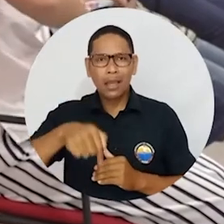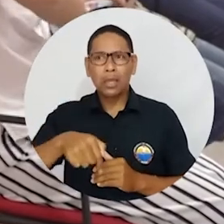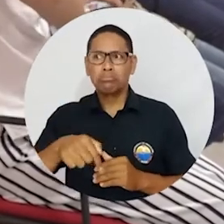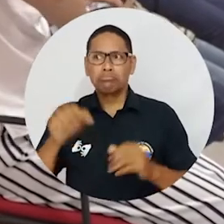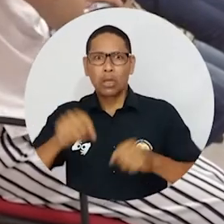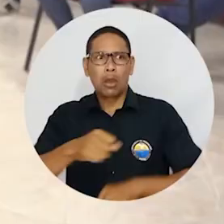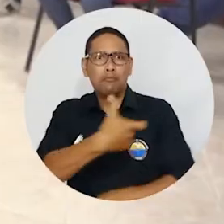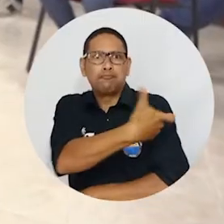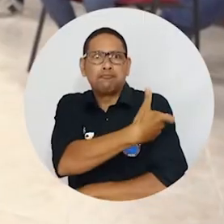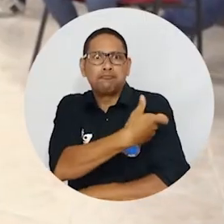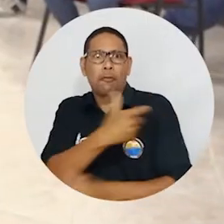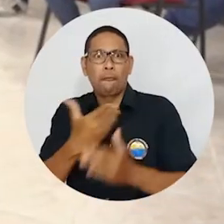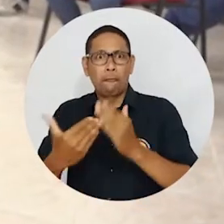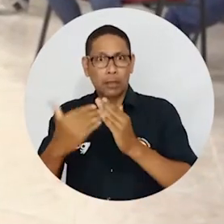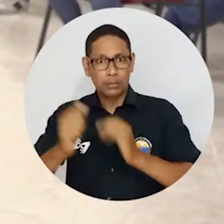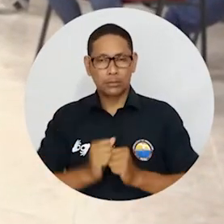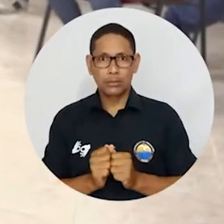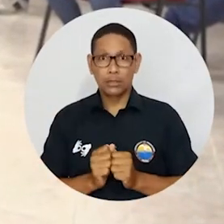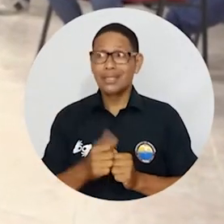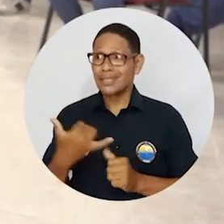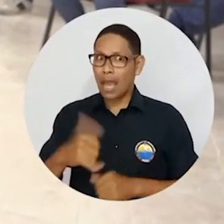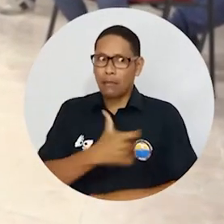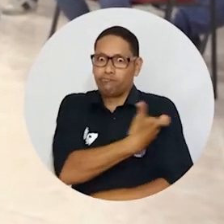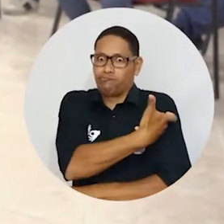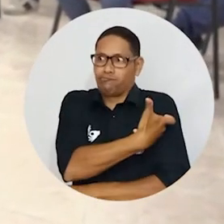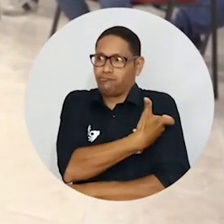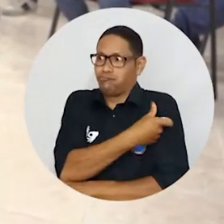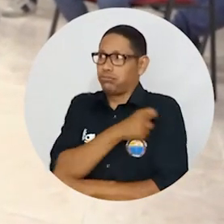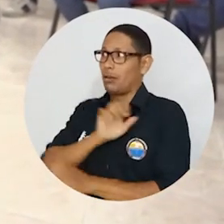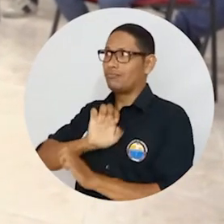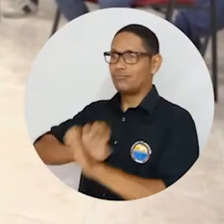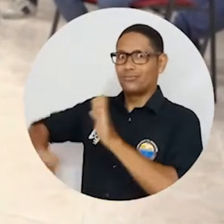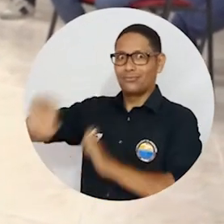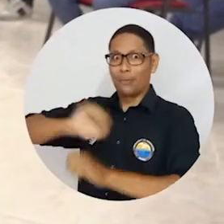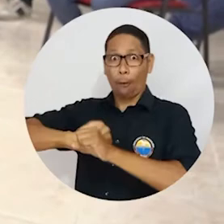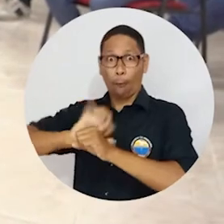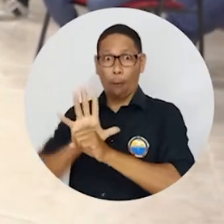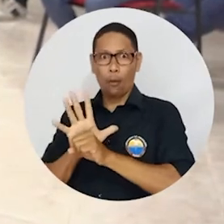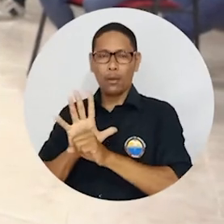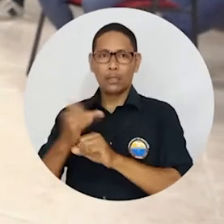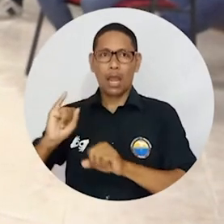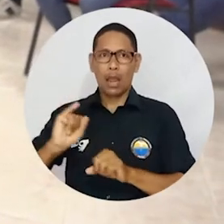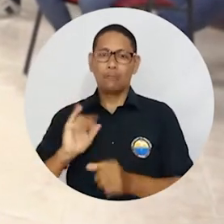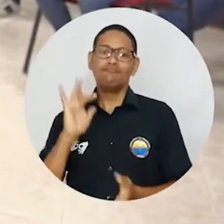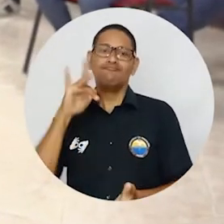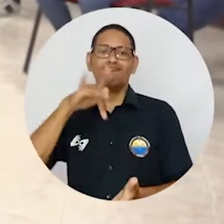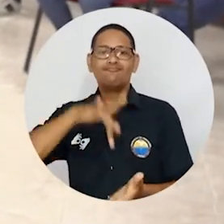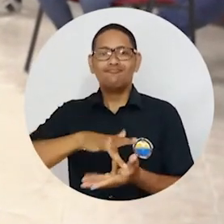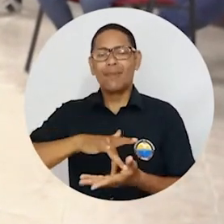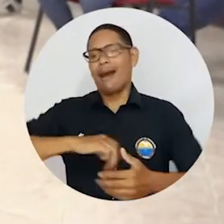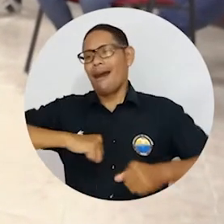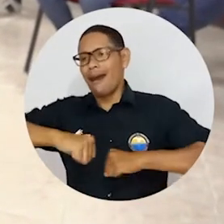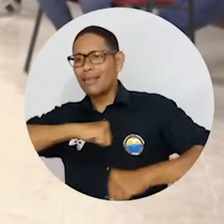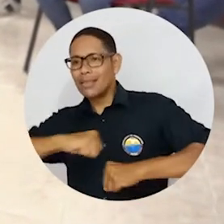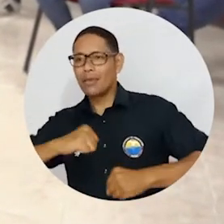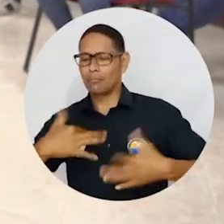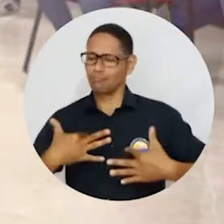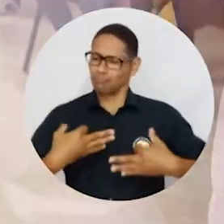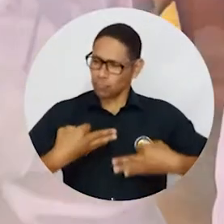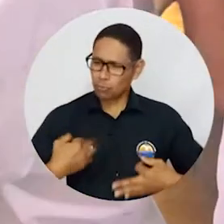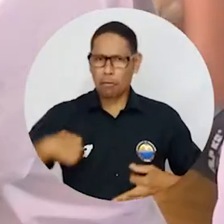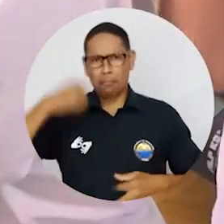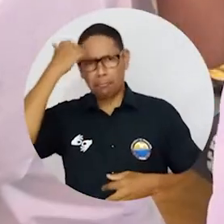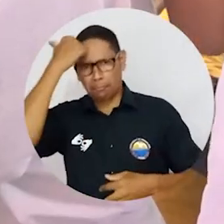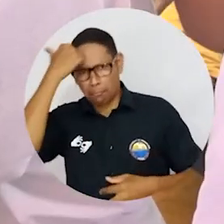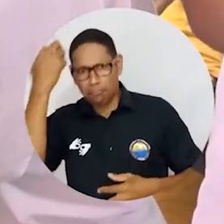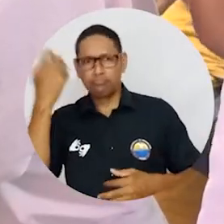posibilidad de la vacuna. La posibilidad de estar inmunizados para el COVID, para, digamos, tener un retorno seguro a las actividades, a nuestras labores como docente, a